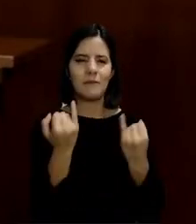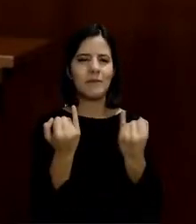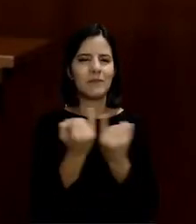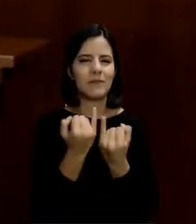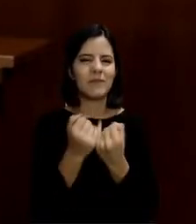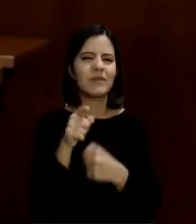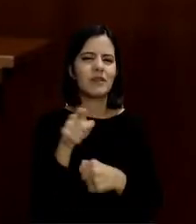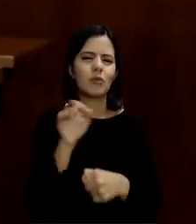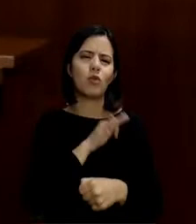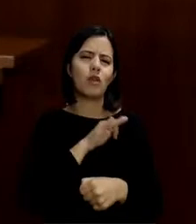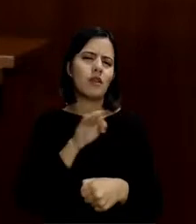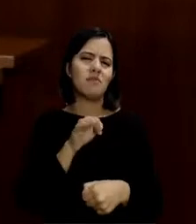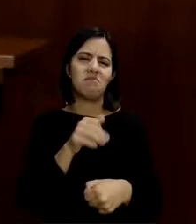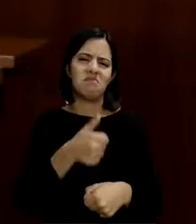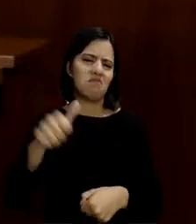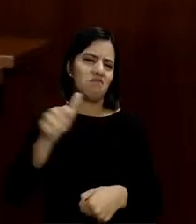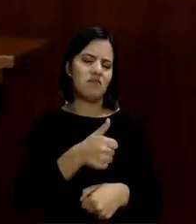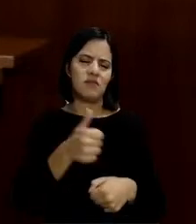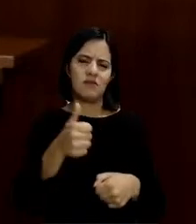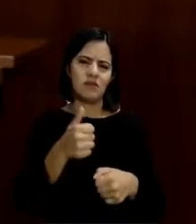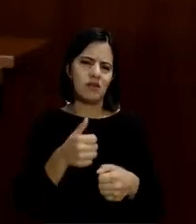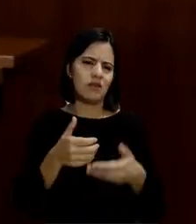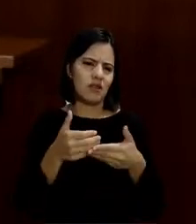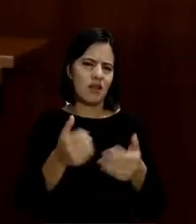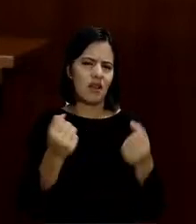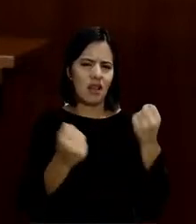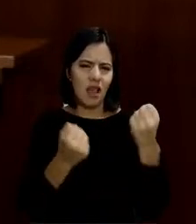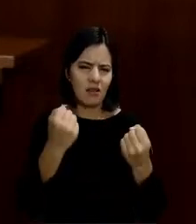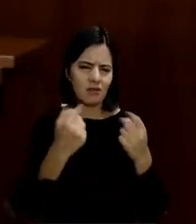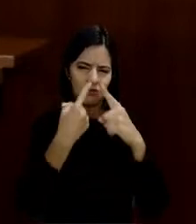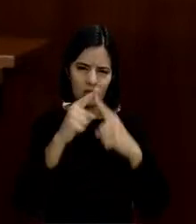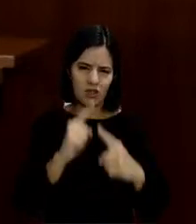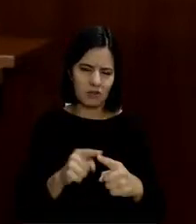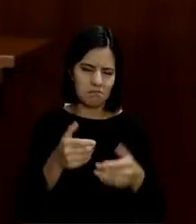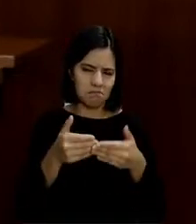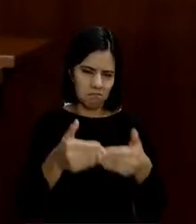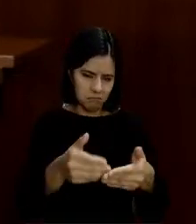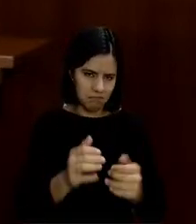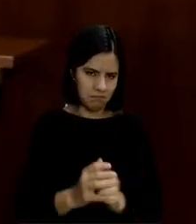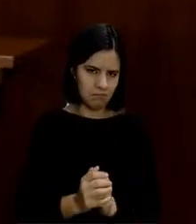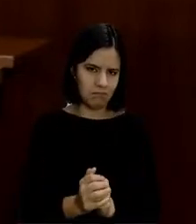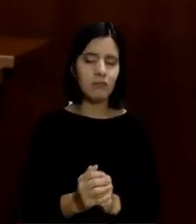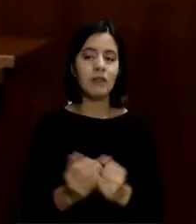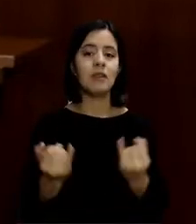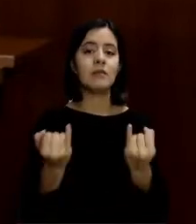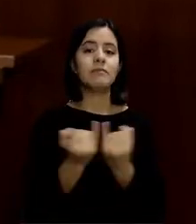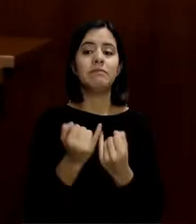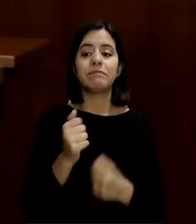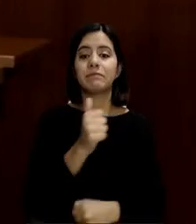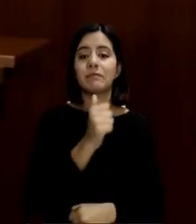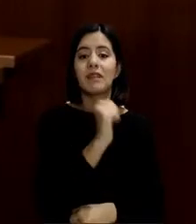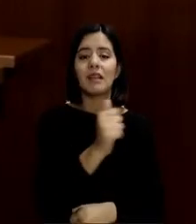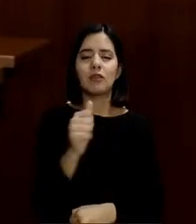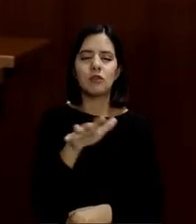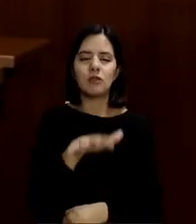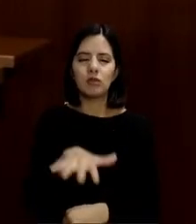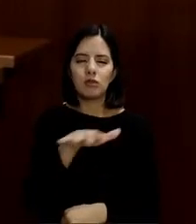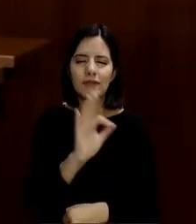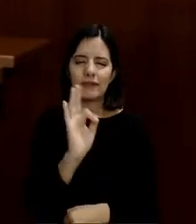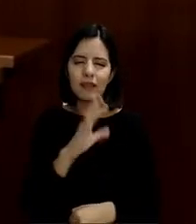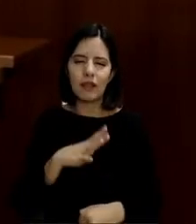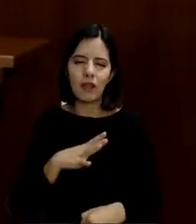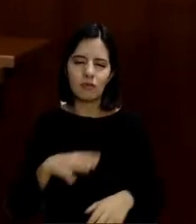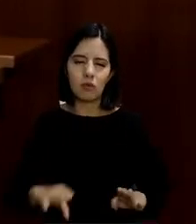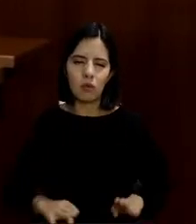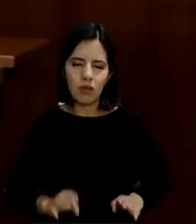Y los demás que las legislaturas locales determinen según las condiciones territoriales y socioeconómicas del